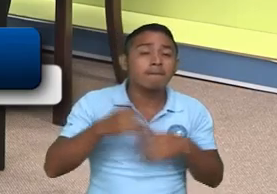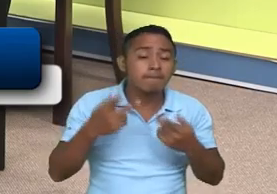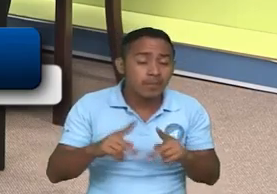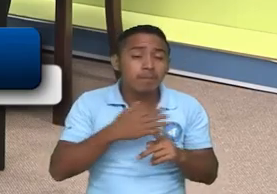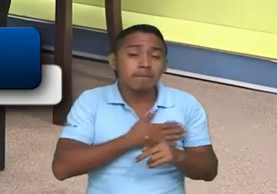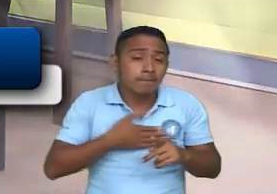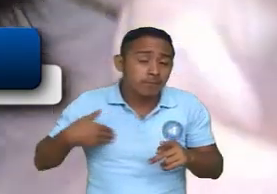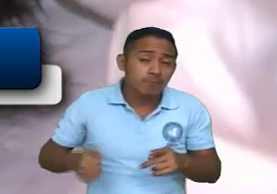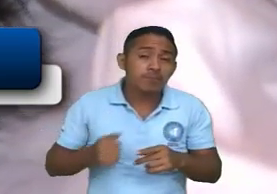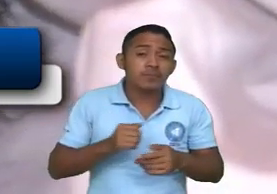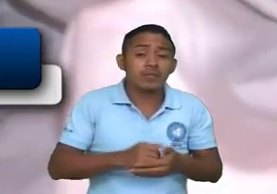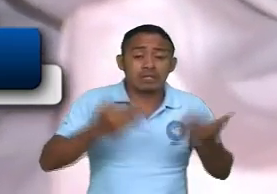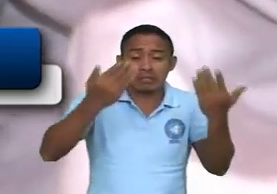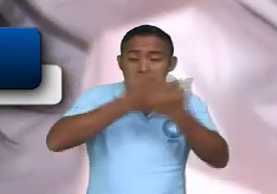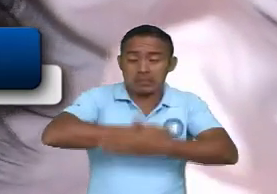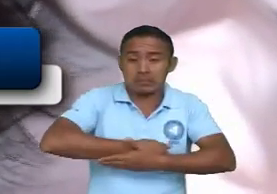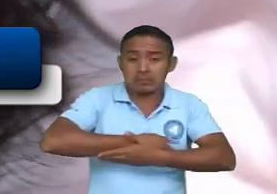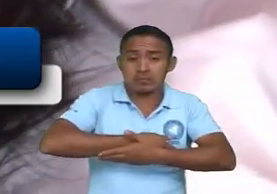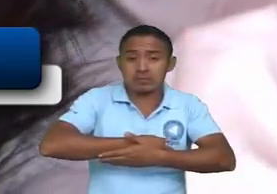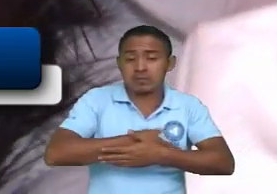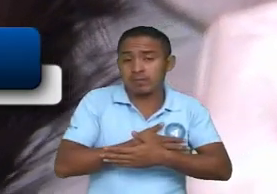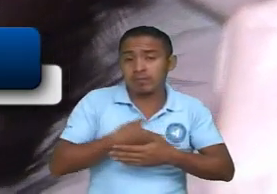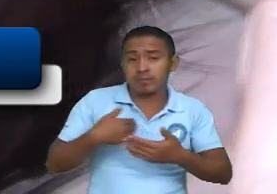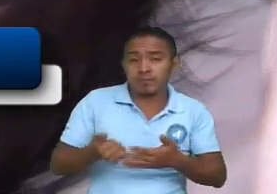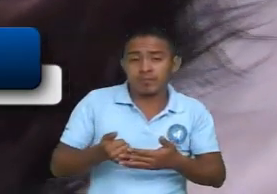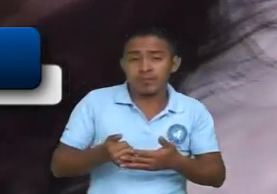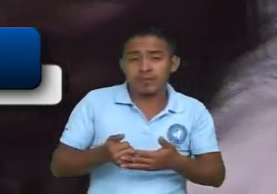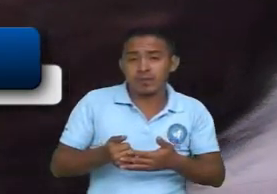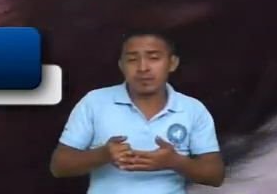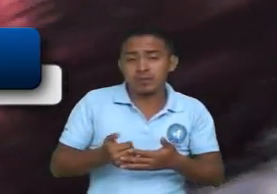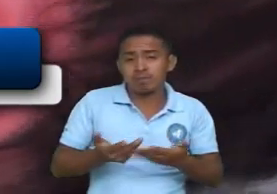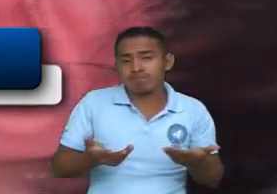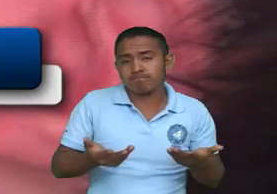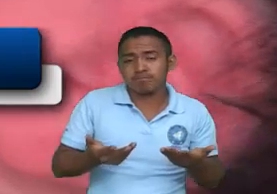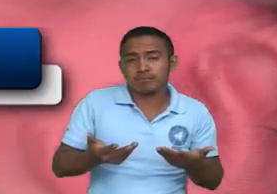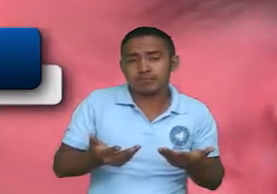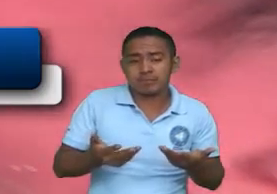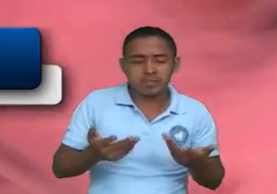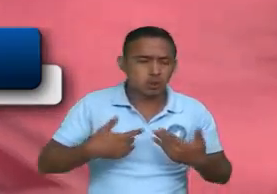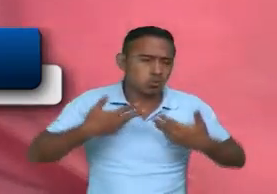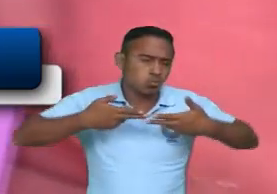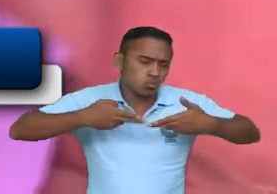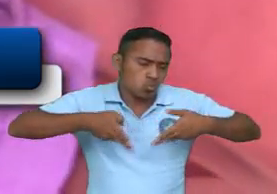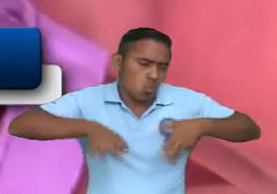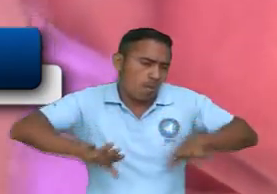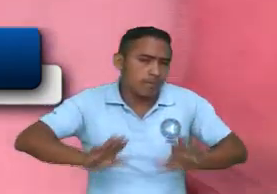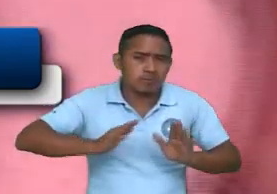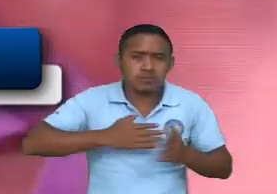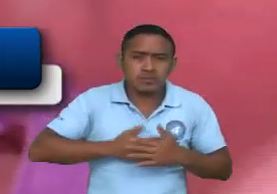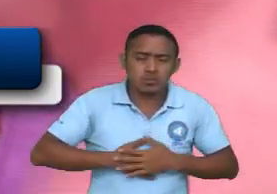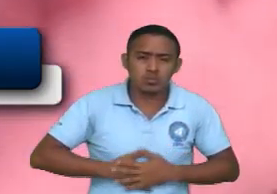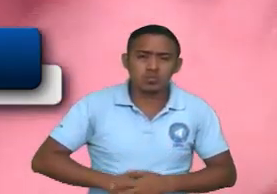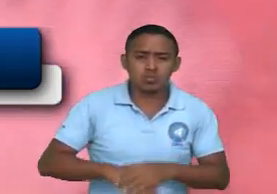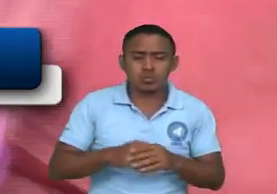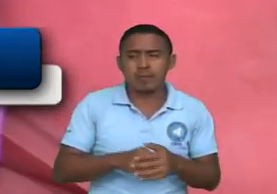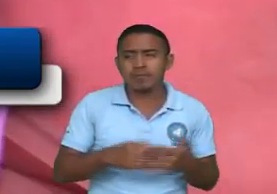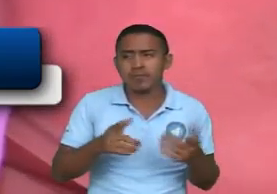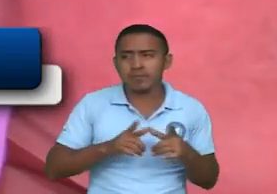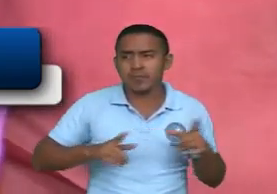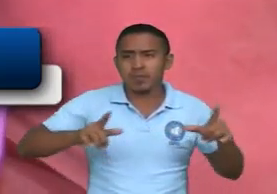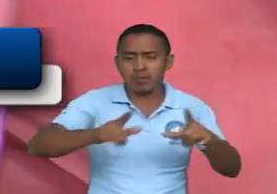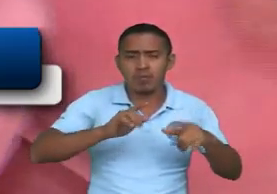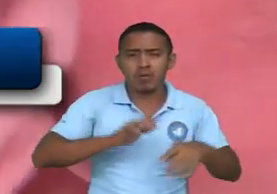posición supina, o sea, boca arriba. Y por ejemplo esto de utilizar gorritos, porque hay algunos que dentro de eso... Ok, la utilización